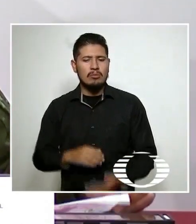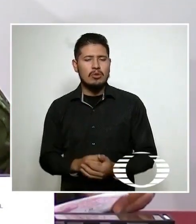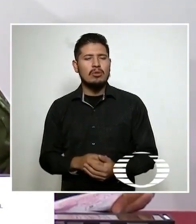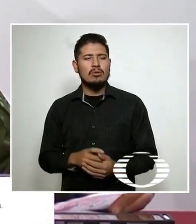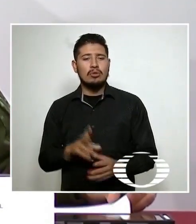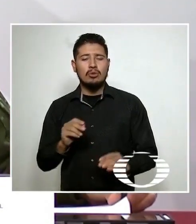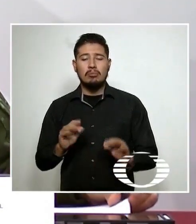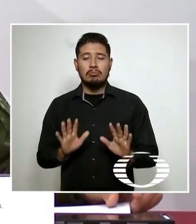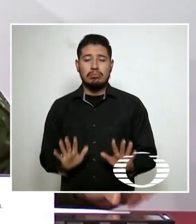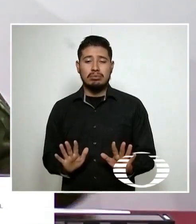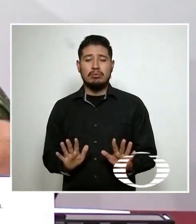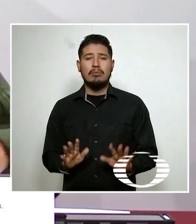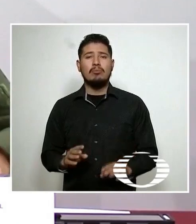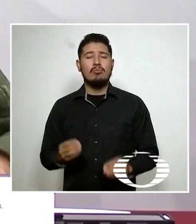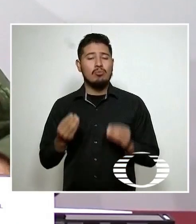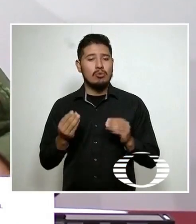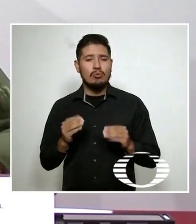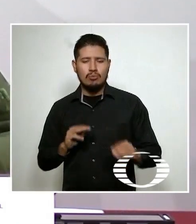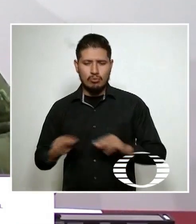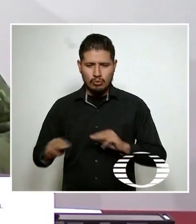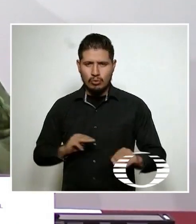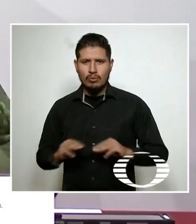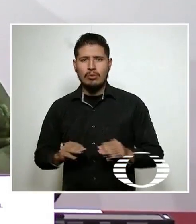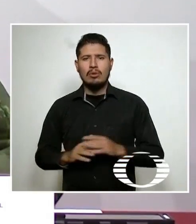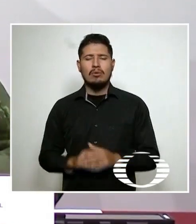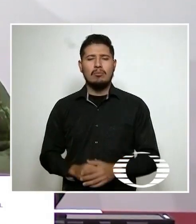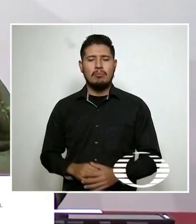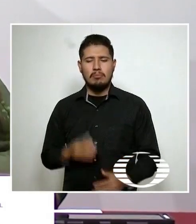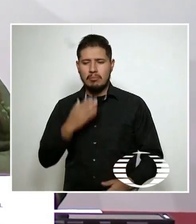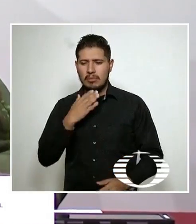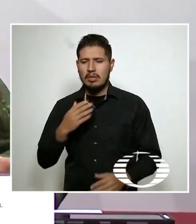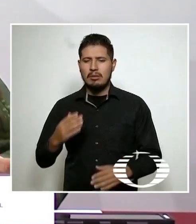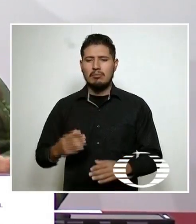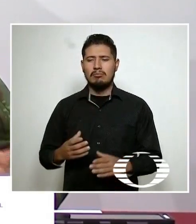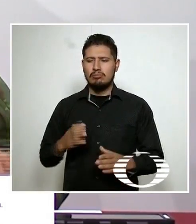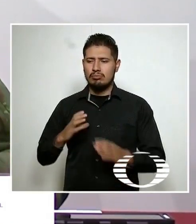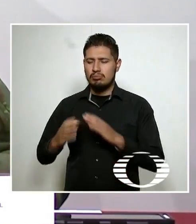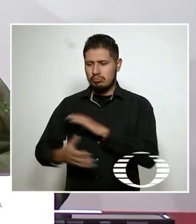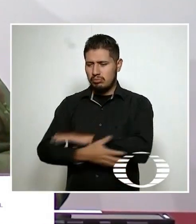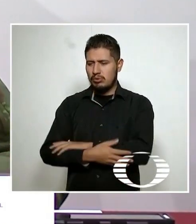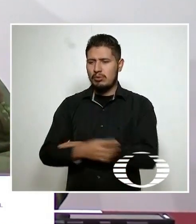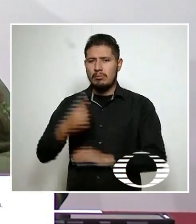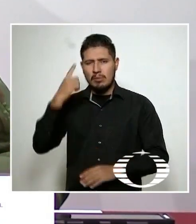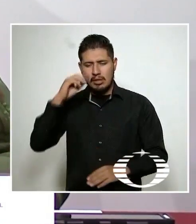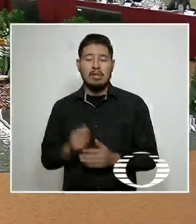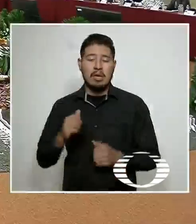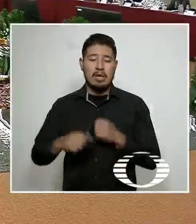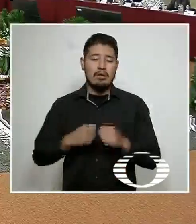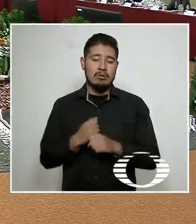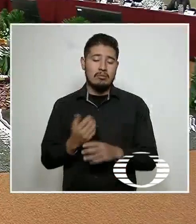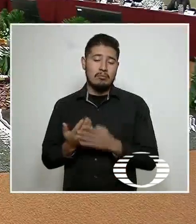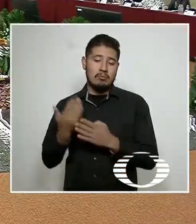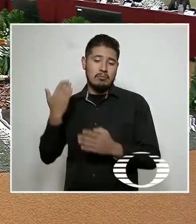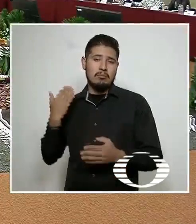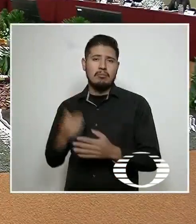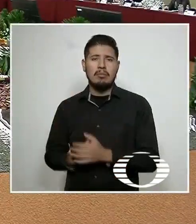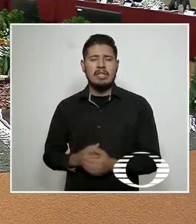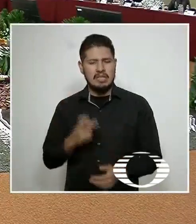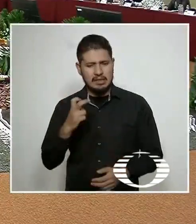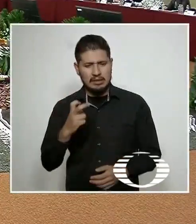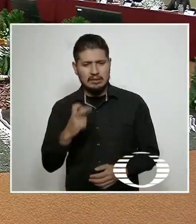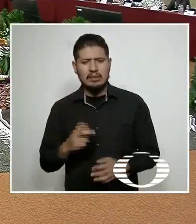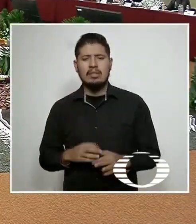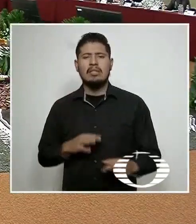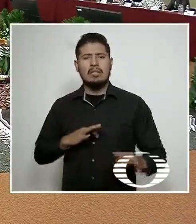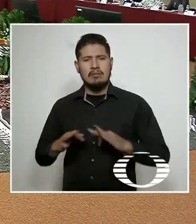sea estática, sino muy, muy móvil, contando con esa movilidad de vehículos y de aeronaves. El municipio de